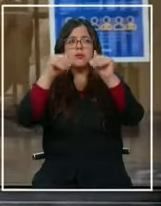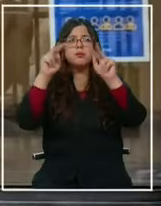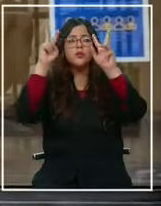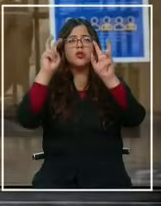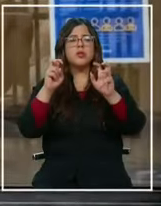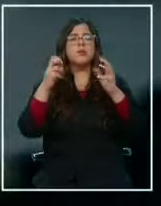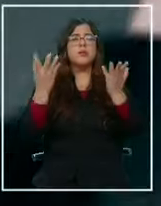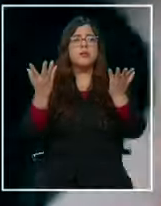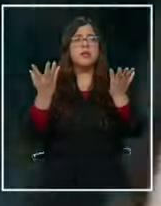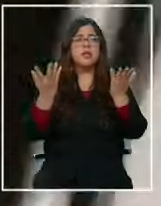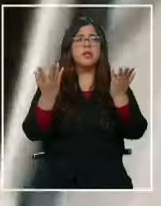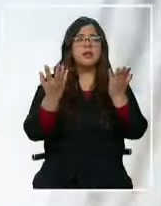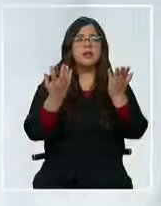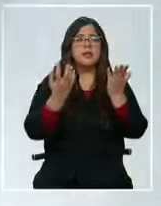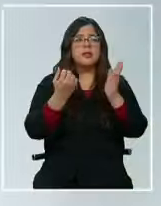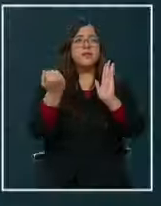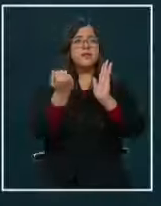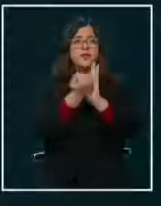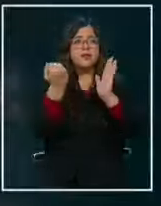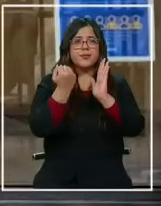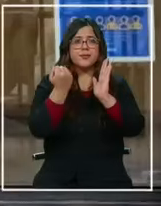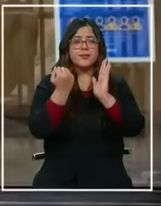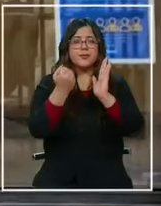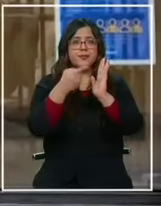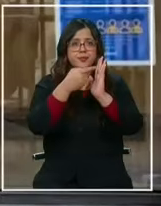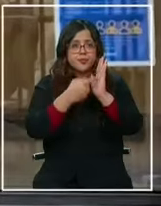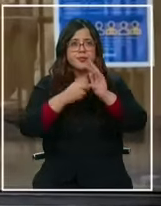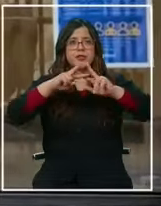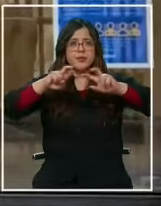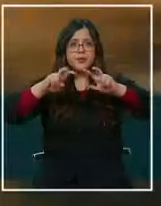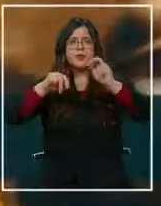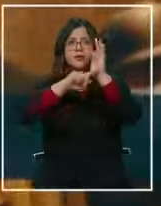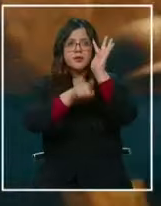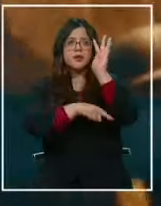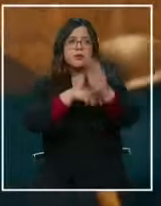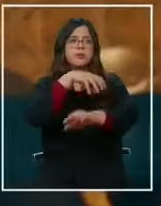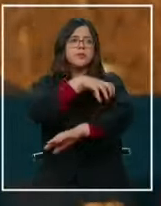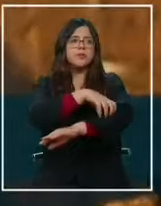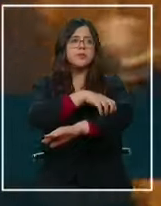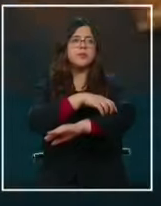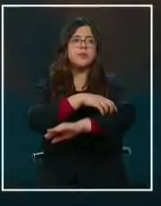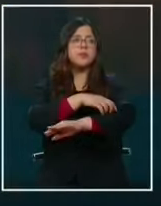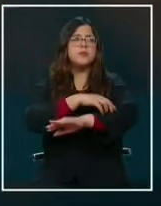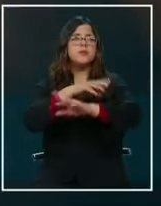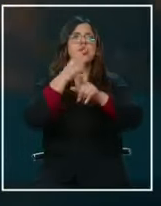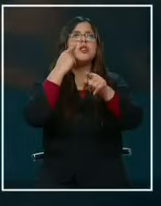organización china que ha sido ya investigada por otra fiscalía regional.